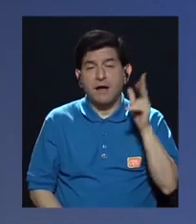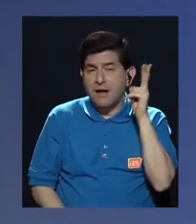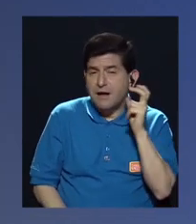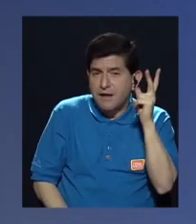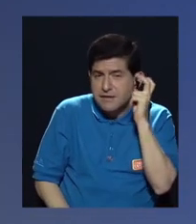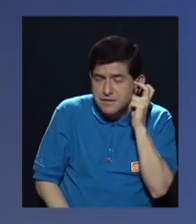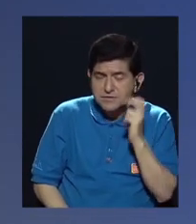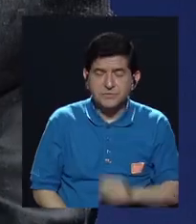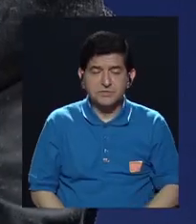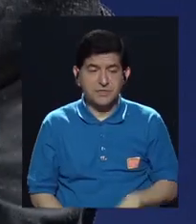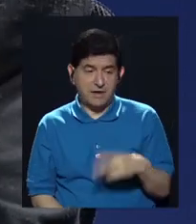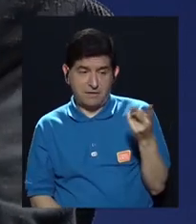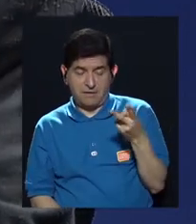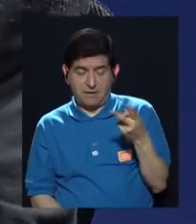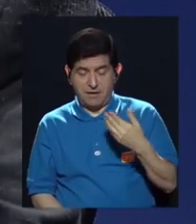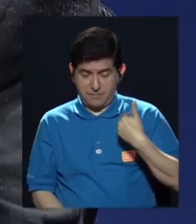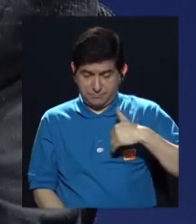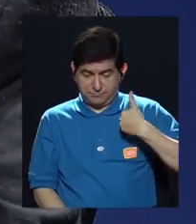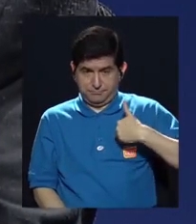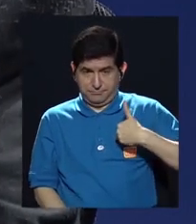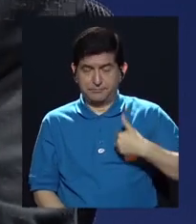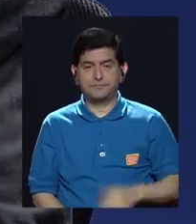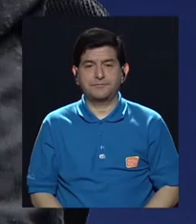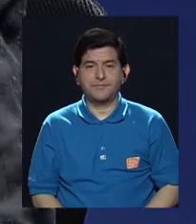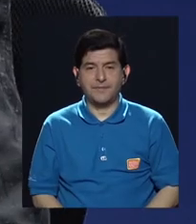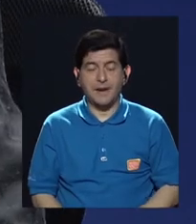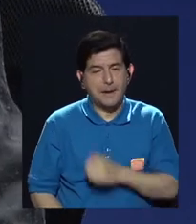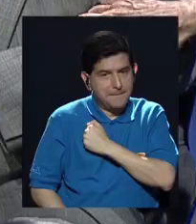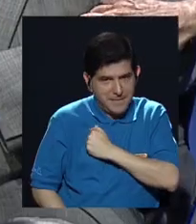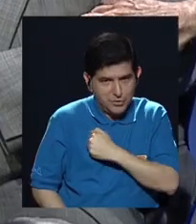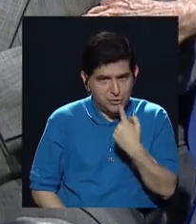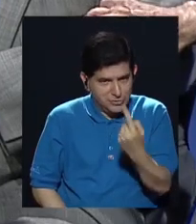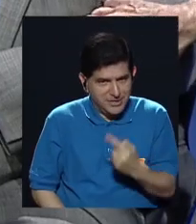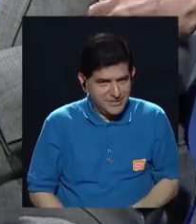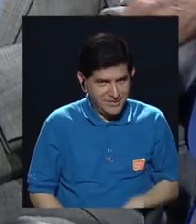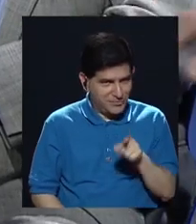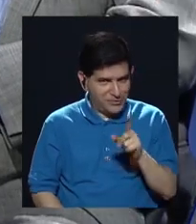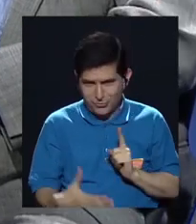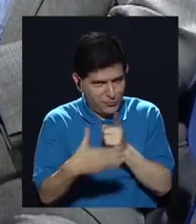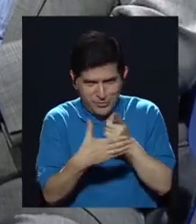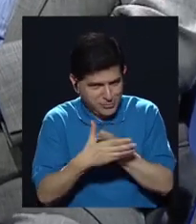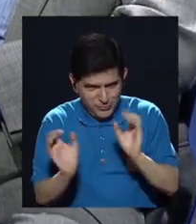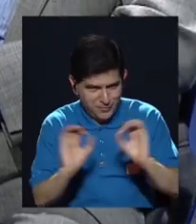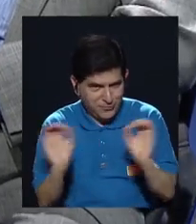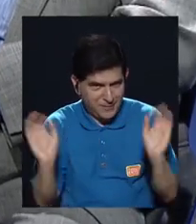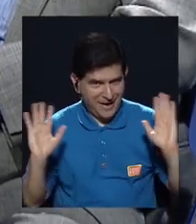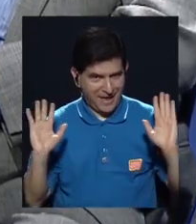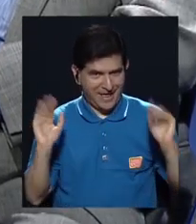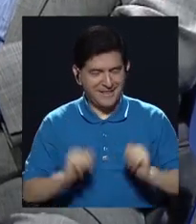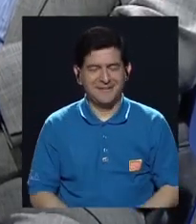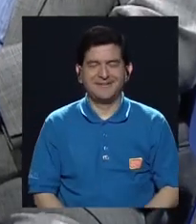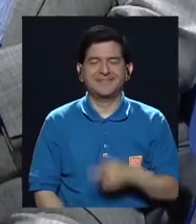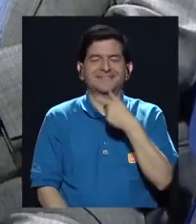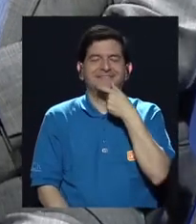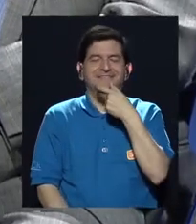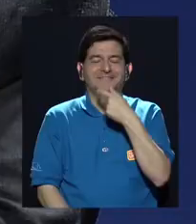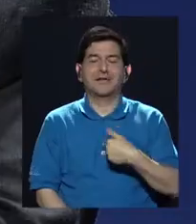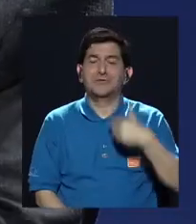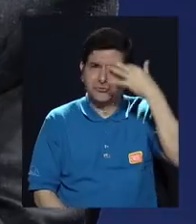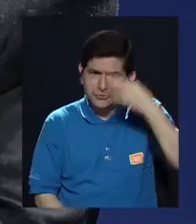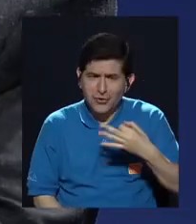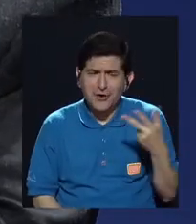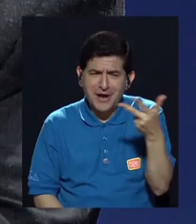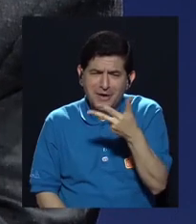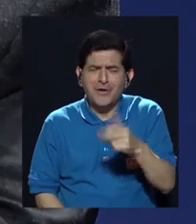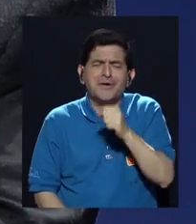entonces oír hablar a este par de caballeros, nos insultan si les digo caballeros, ¿verdad? Me sorprende.